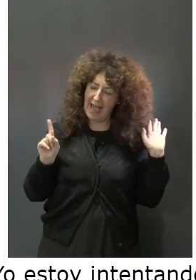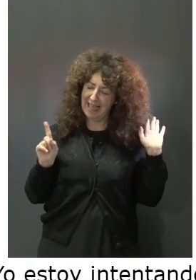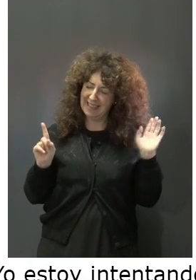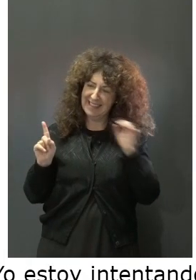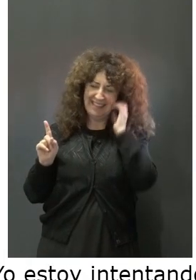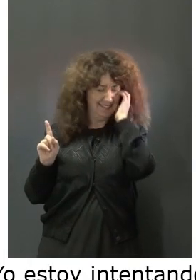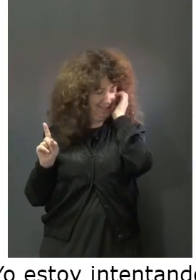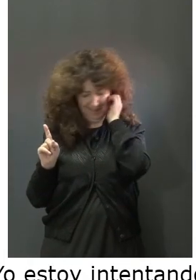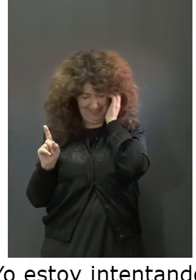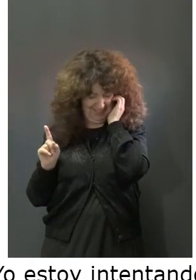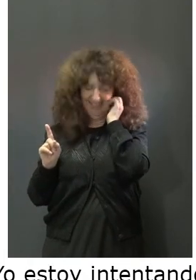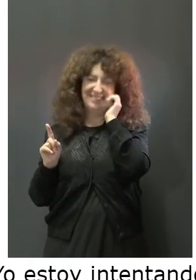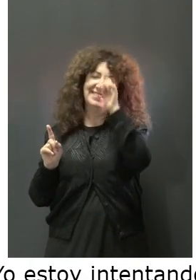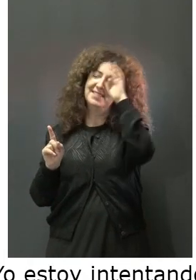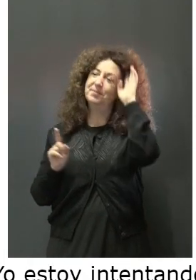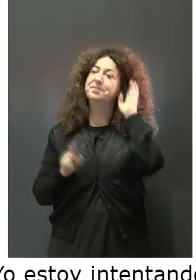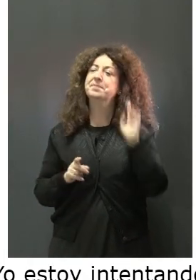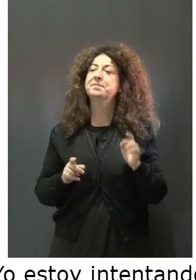carajo.